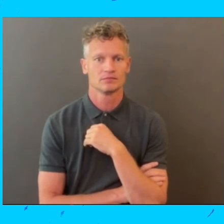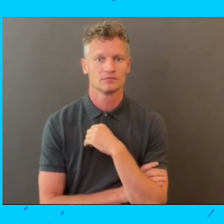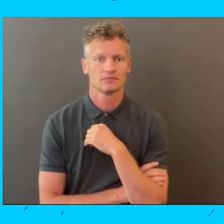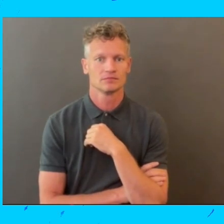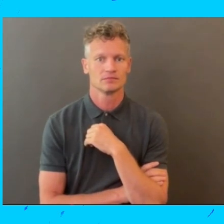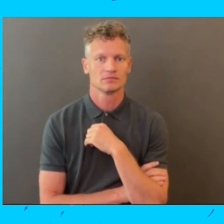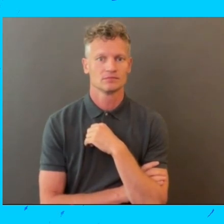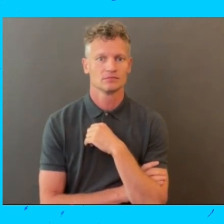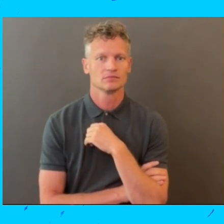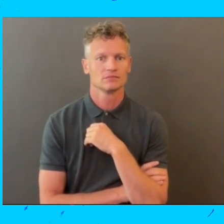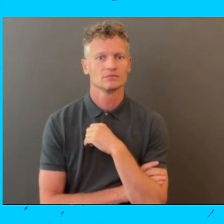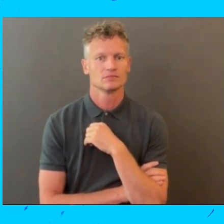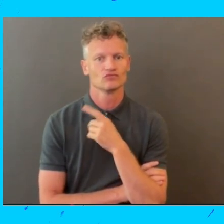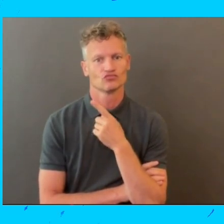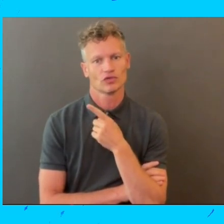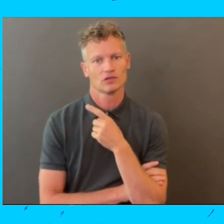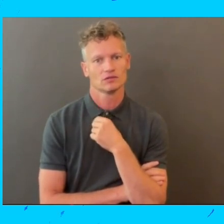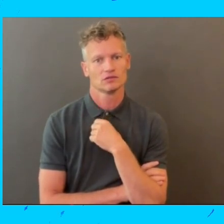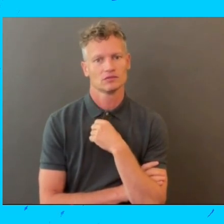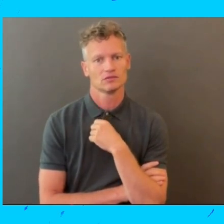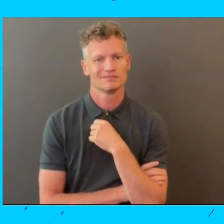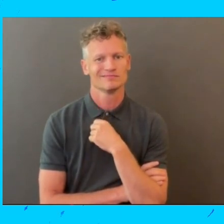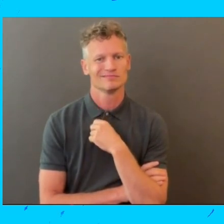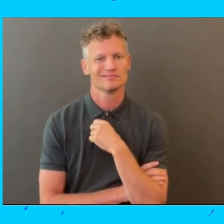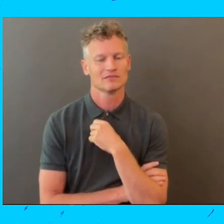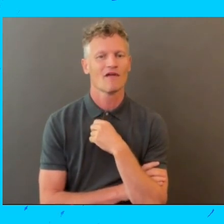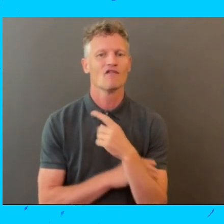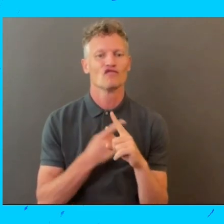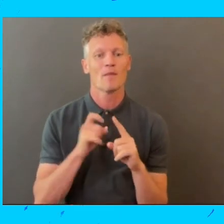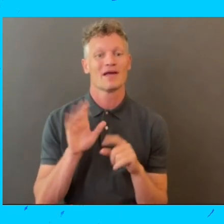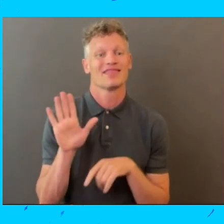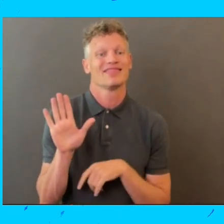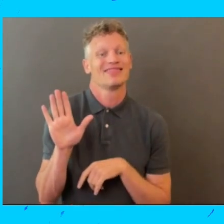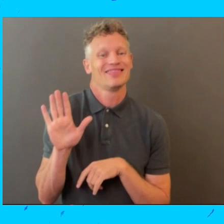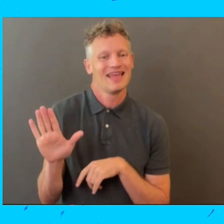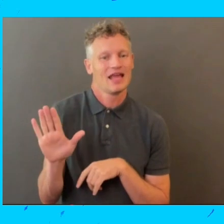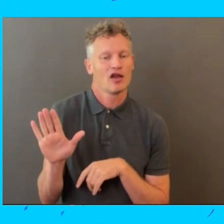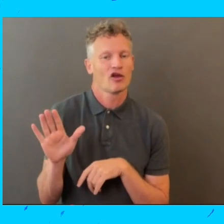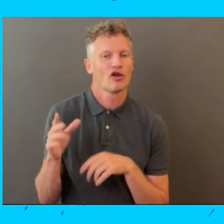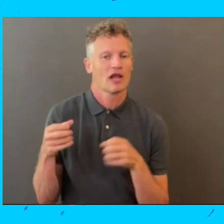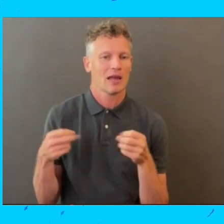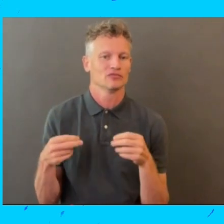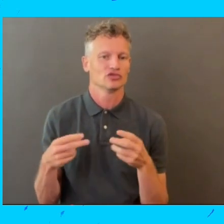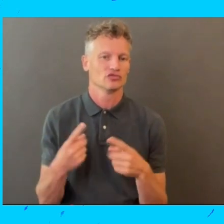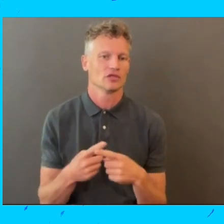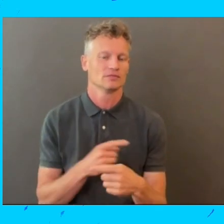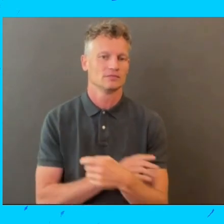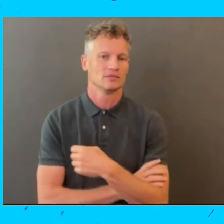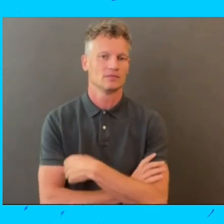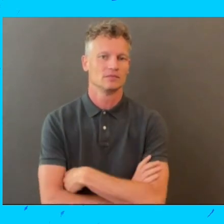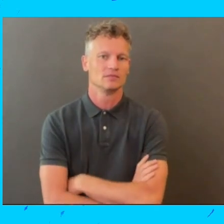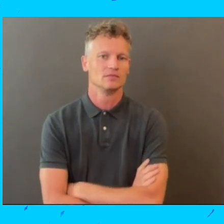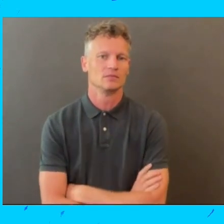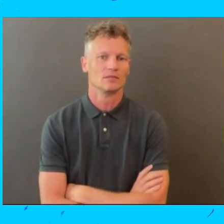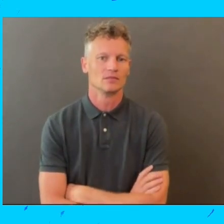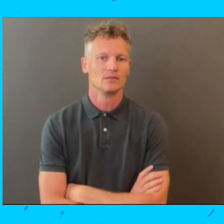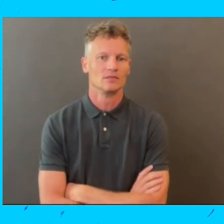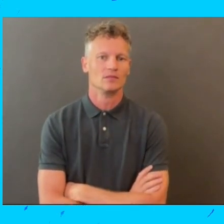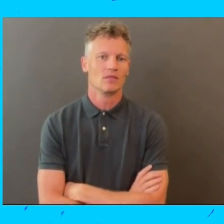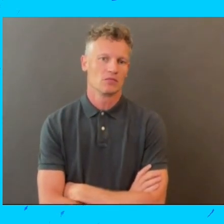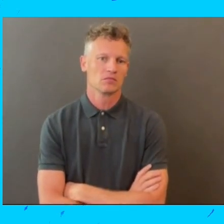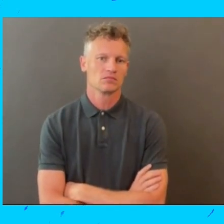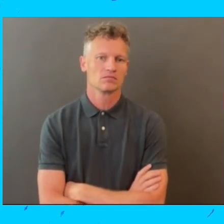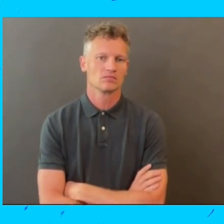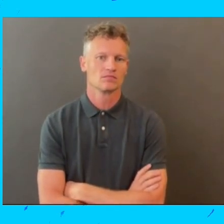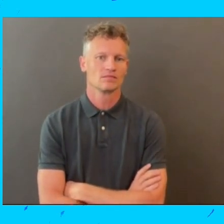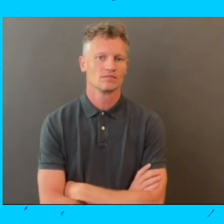The National Federation of Medical Students Association recognized the importance of prioritizing adolescents' health on multiple fronts. Adolescence is a critical